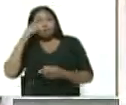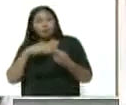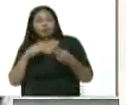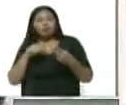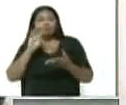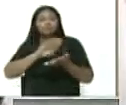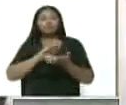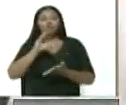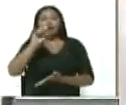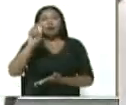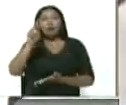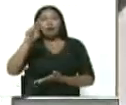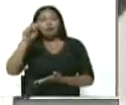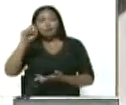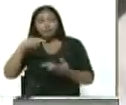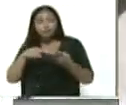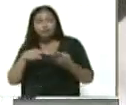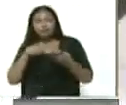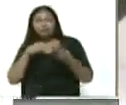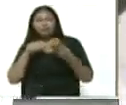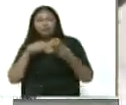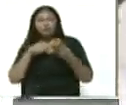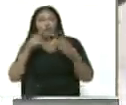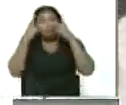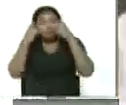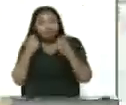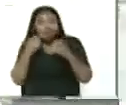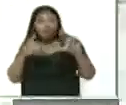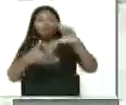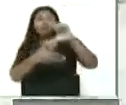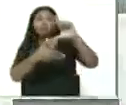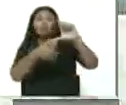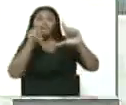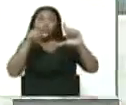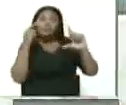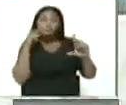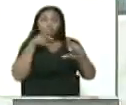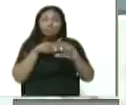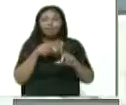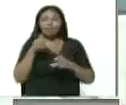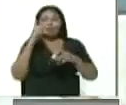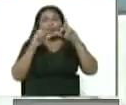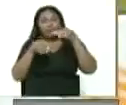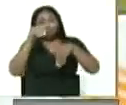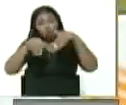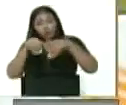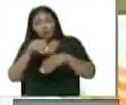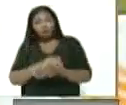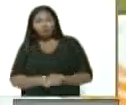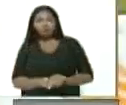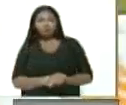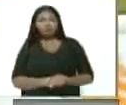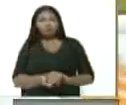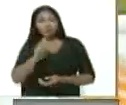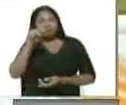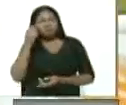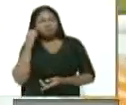cárter hasta el centro de expertos latinoamericanos bien de expertos electorales latinoamericanos está